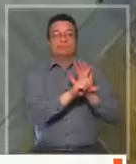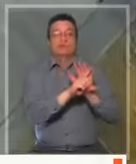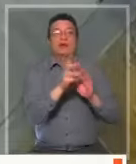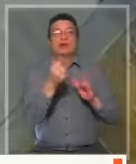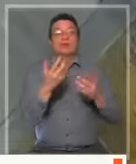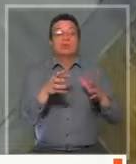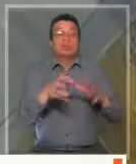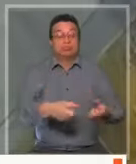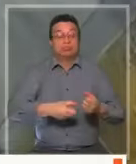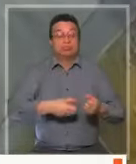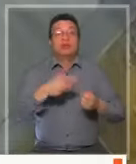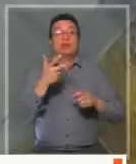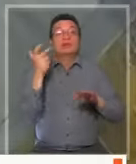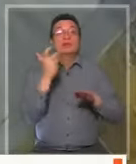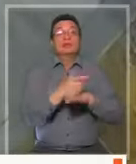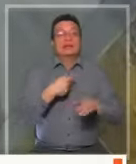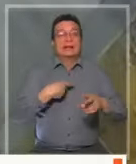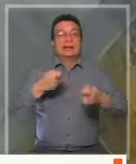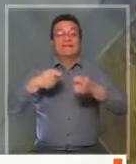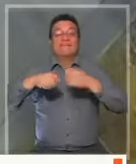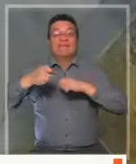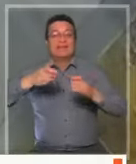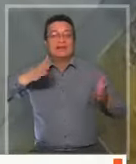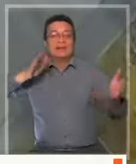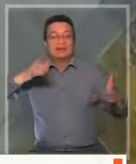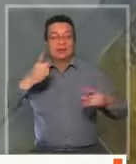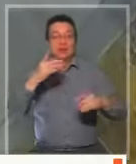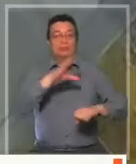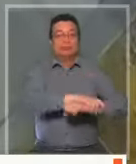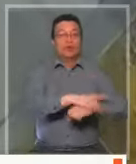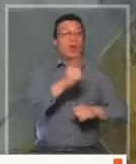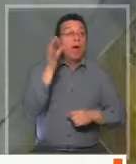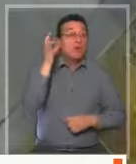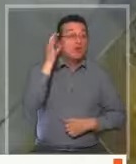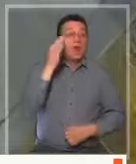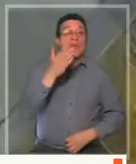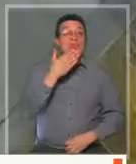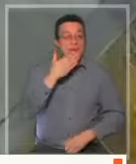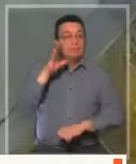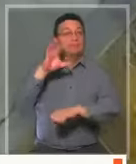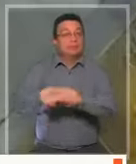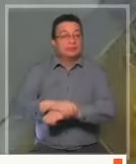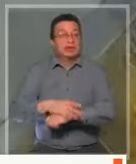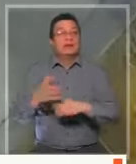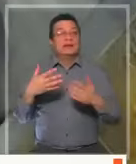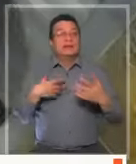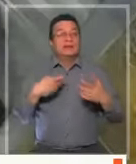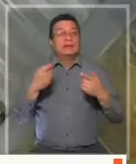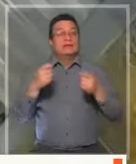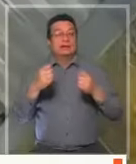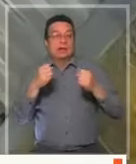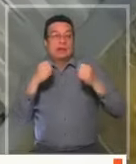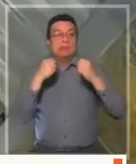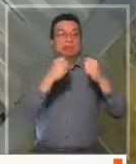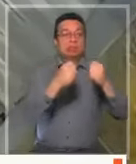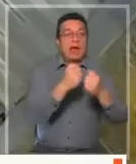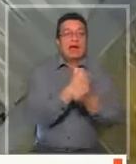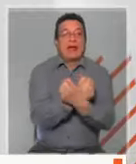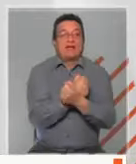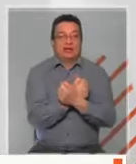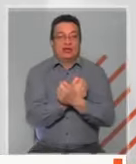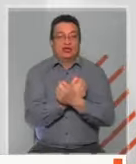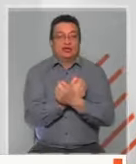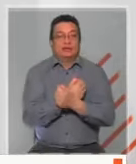receptación. Tras tratar de vender uno de los rifles, una mujer también resultó detenida por tratar de agredir al personal policial.